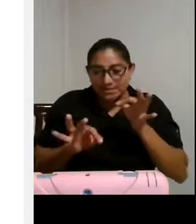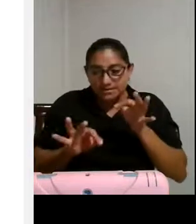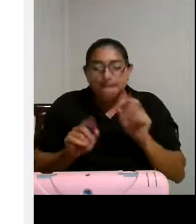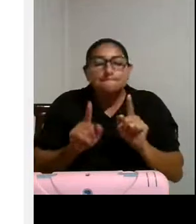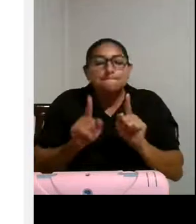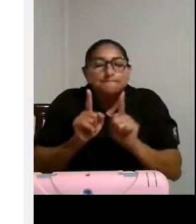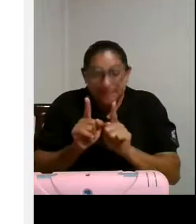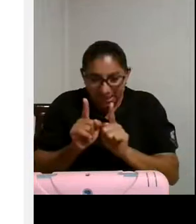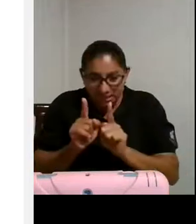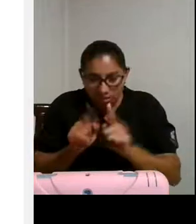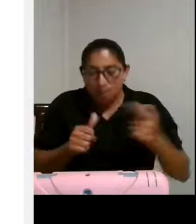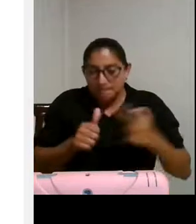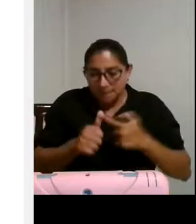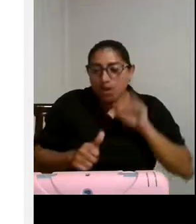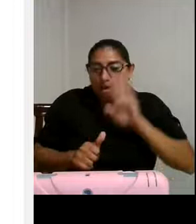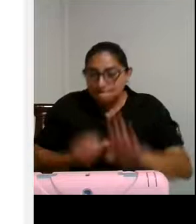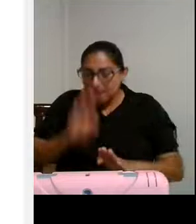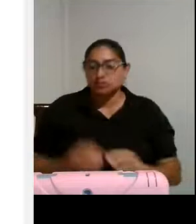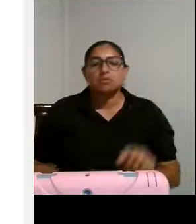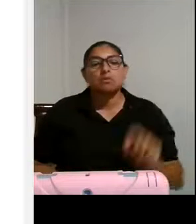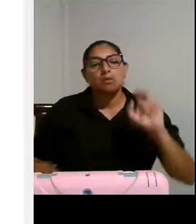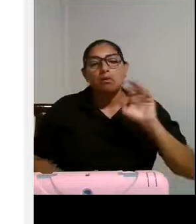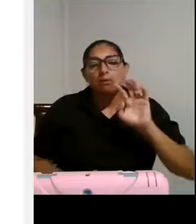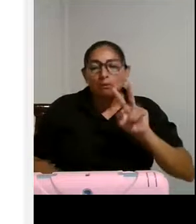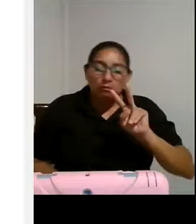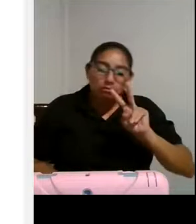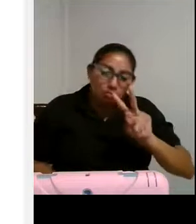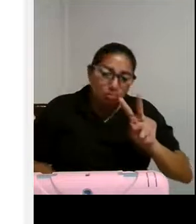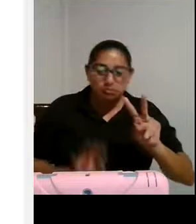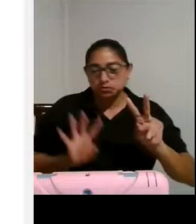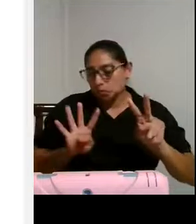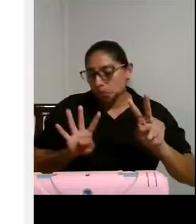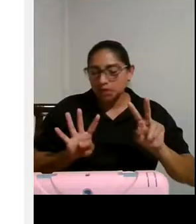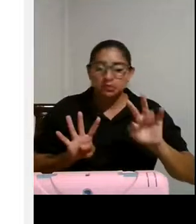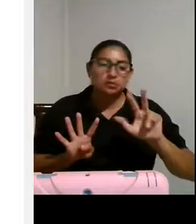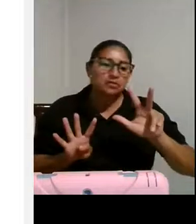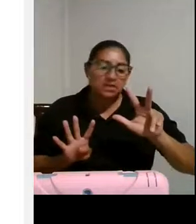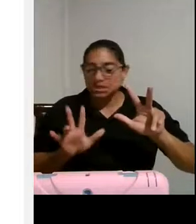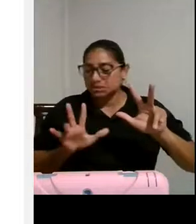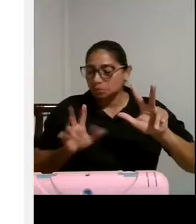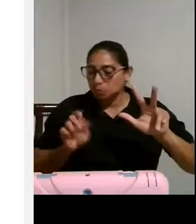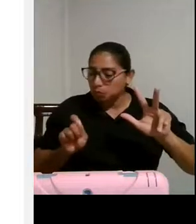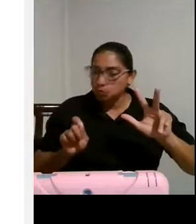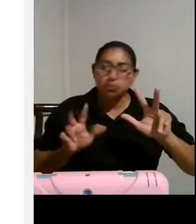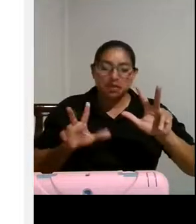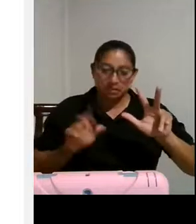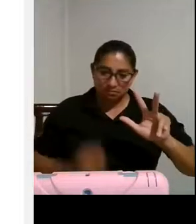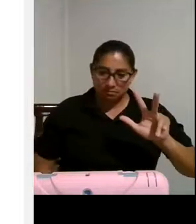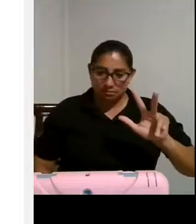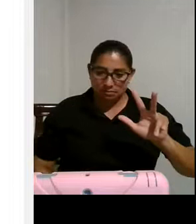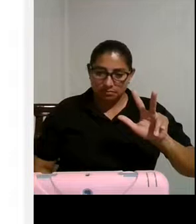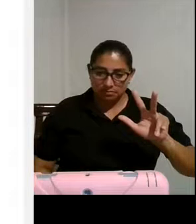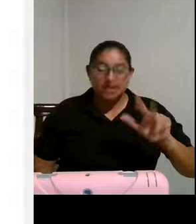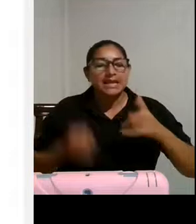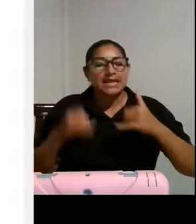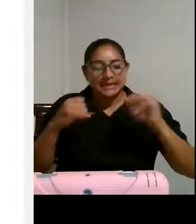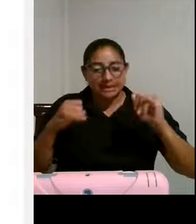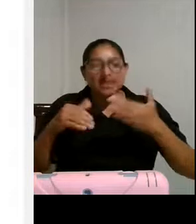intuitivamente casi que vamos a hacer que este valor sea igual a este. Pero por eso entonces usamos límites, ¿verdad? Que fue lo que